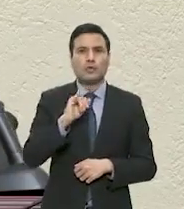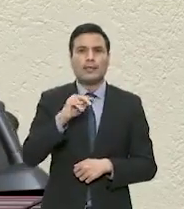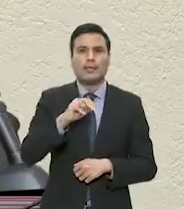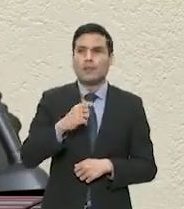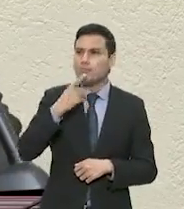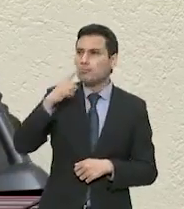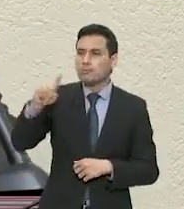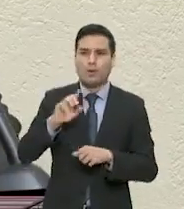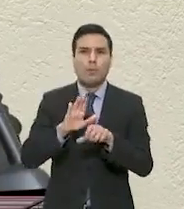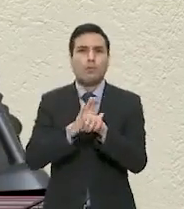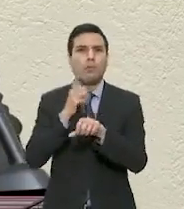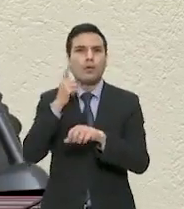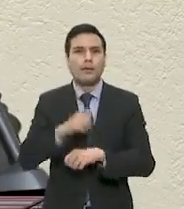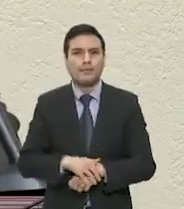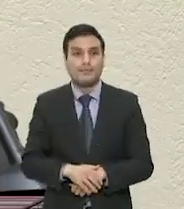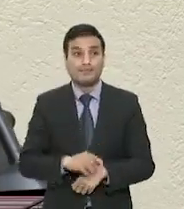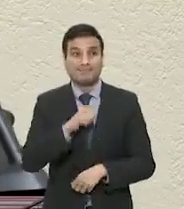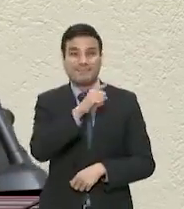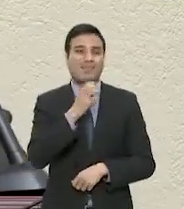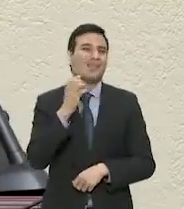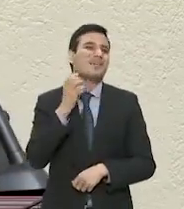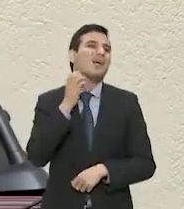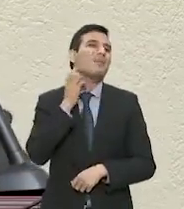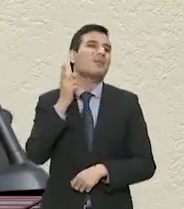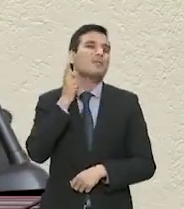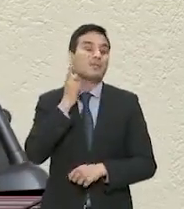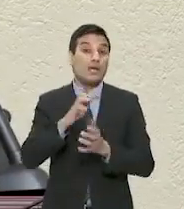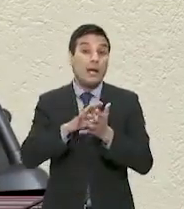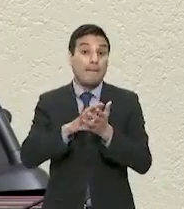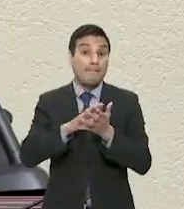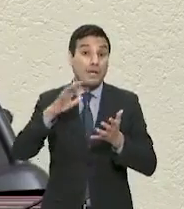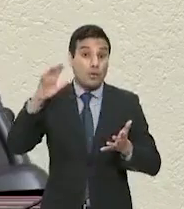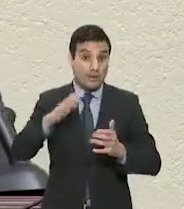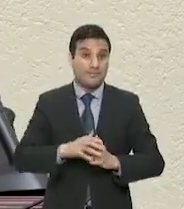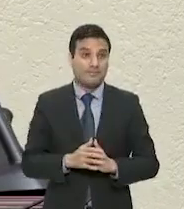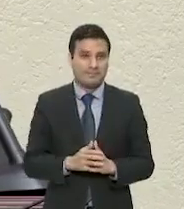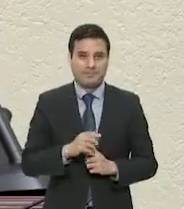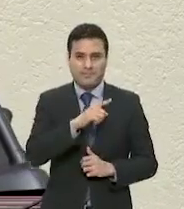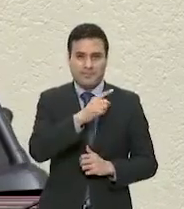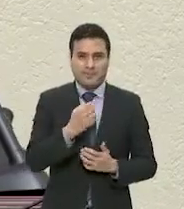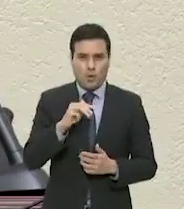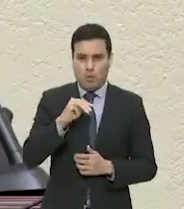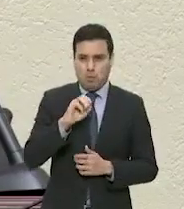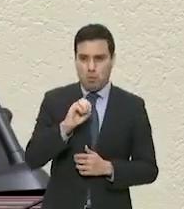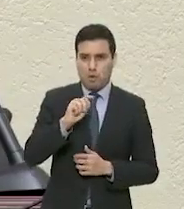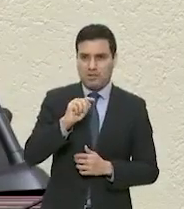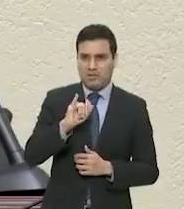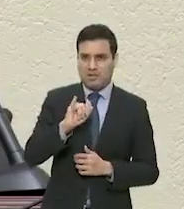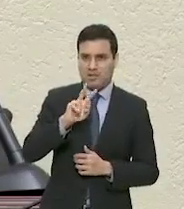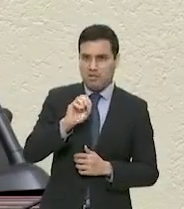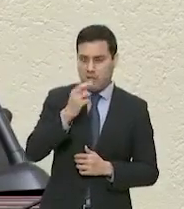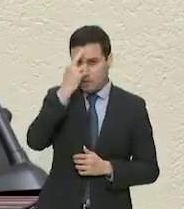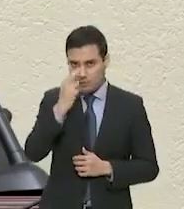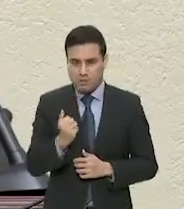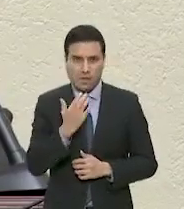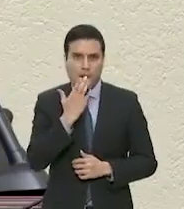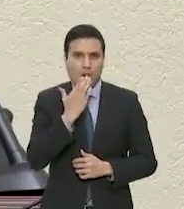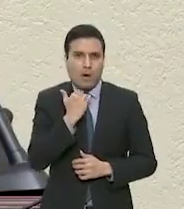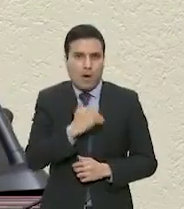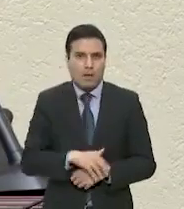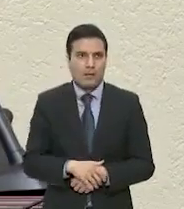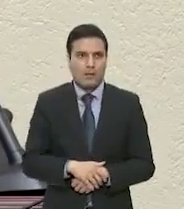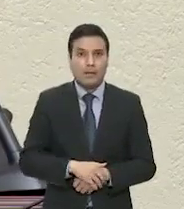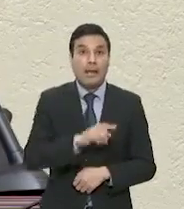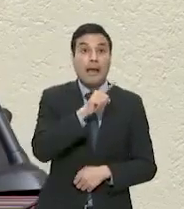colocó la mayoría de la cámara de diputados- que decidió sin justificación ni argumentación técnica alguna negar las